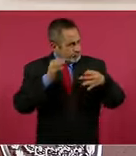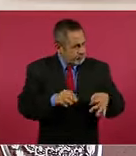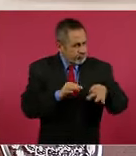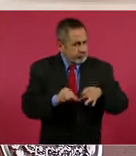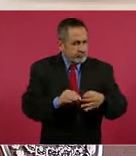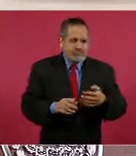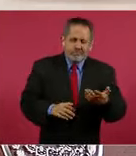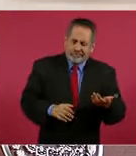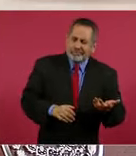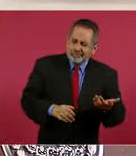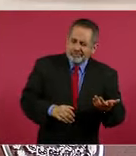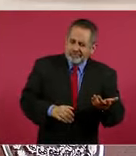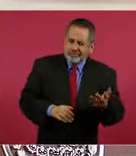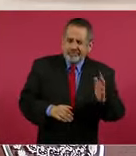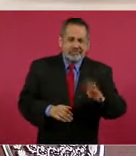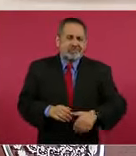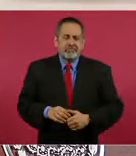Solo